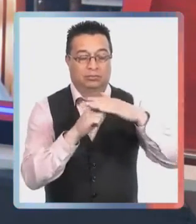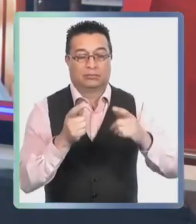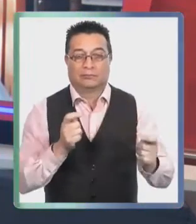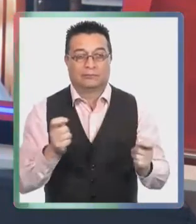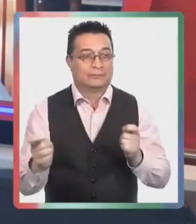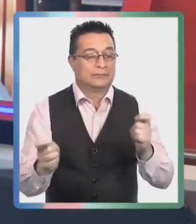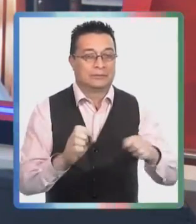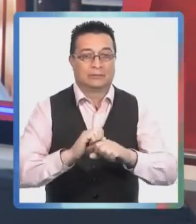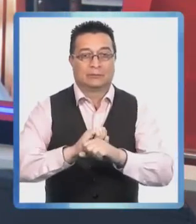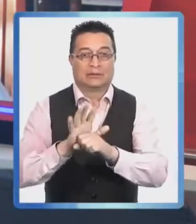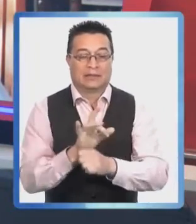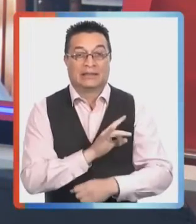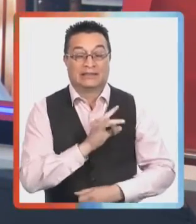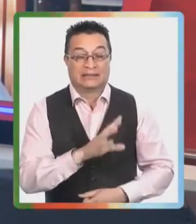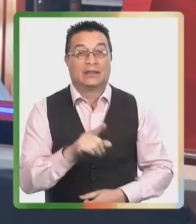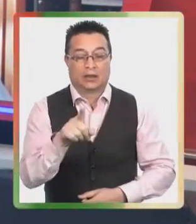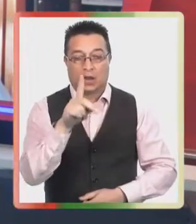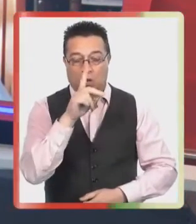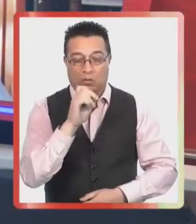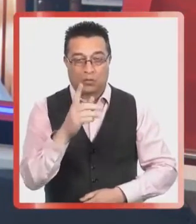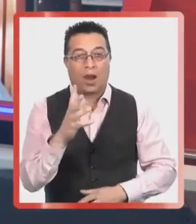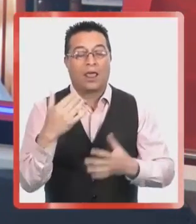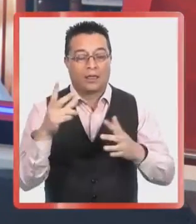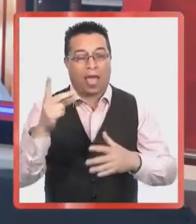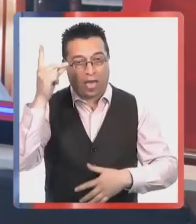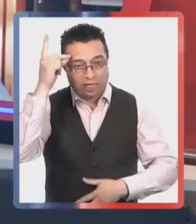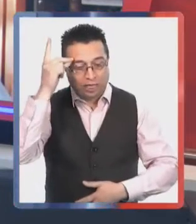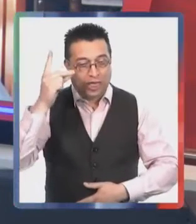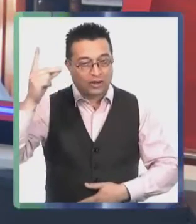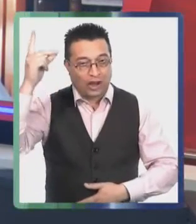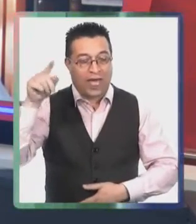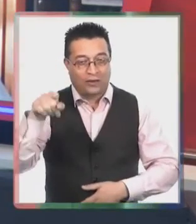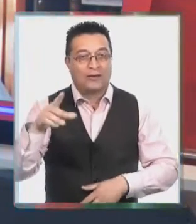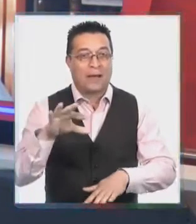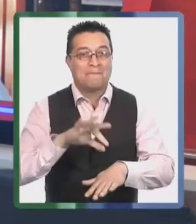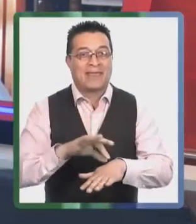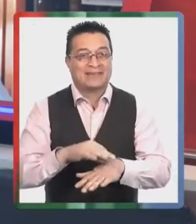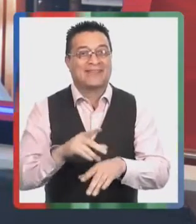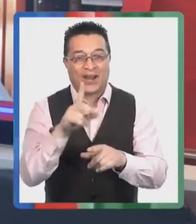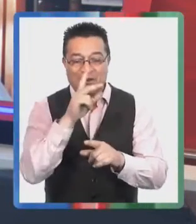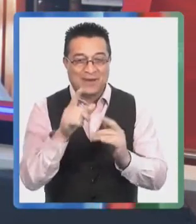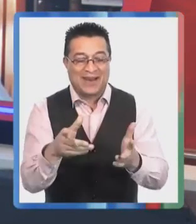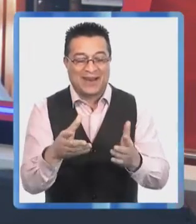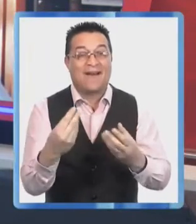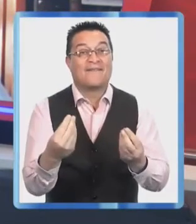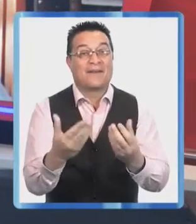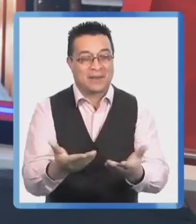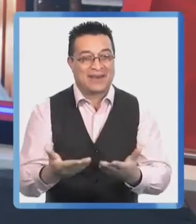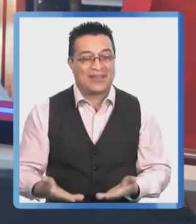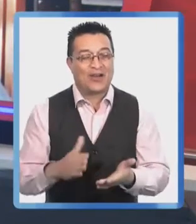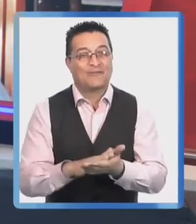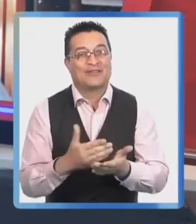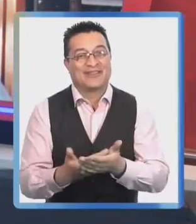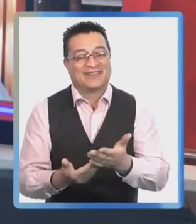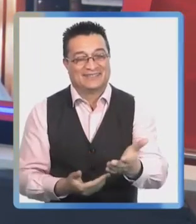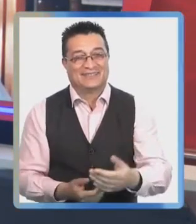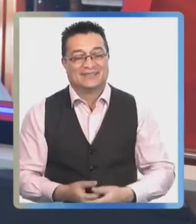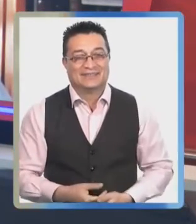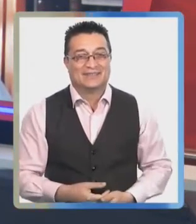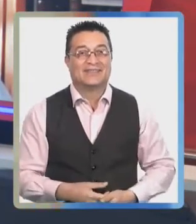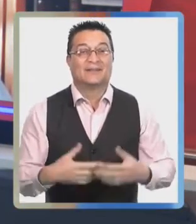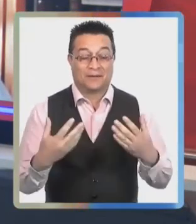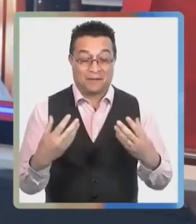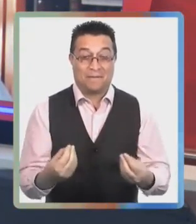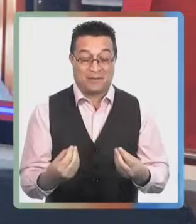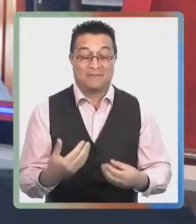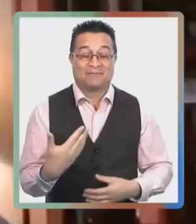gestión y el manejo de la pandemia en Chile. Yo diría que ese es como el doctorado del doctor París en medicina, ¿eh? ¿Cómo le va? Bienvenido.